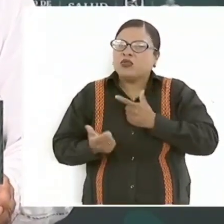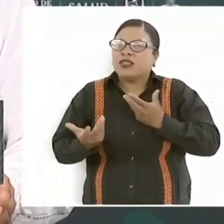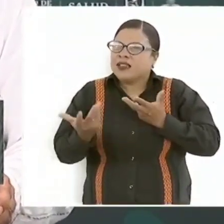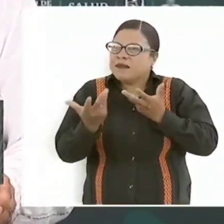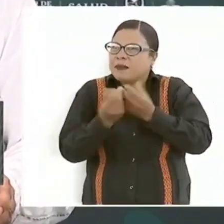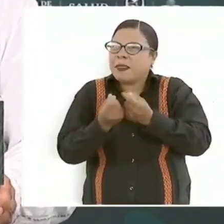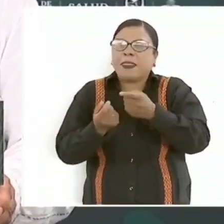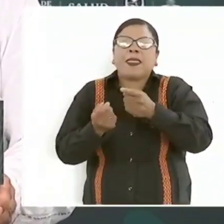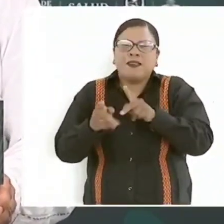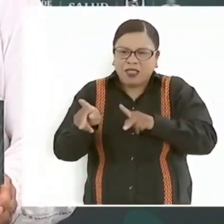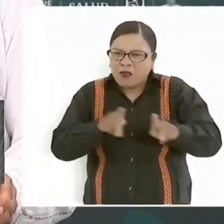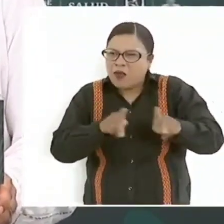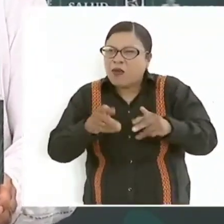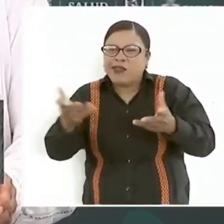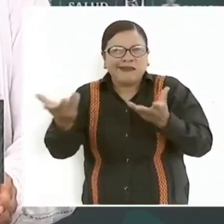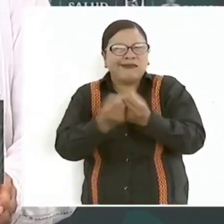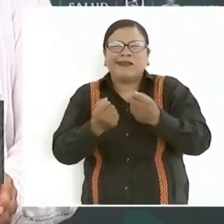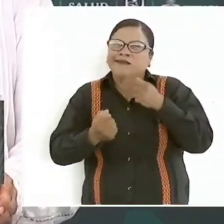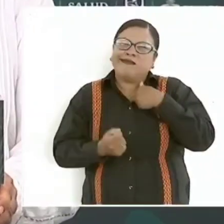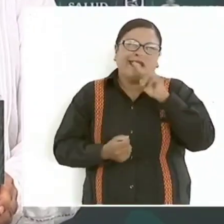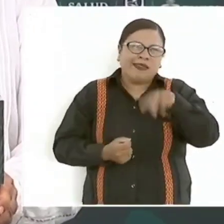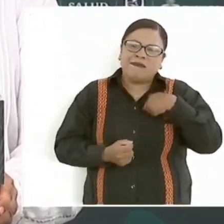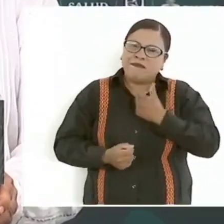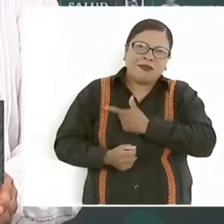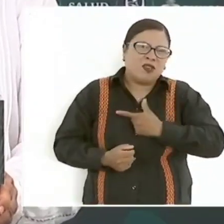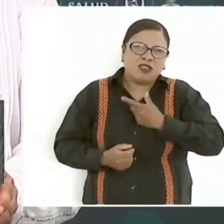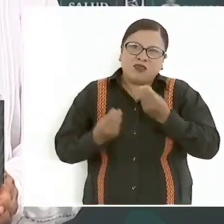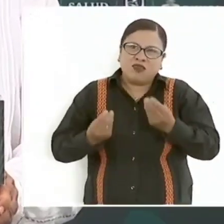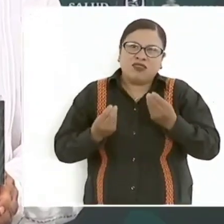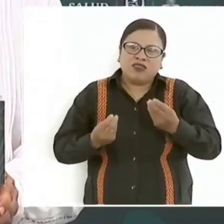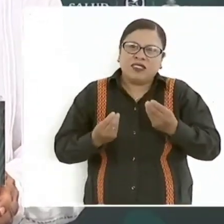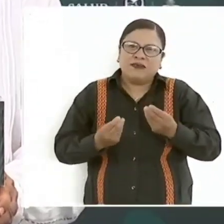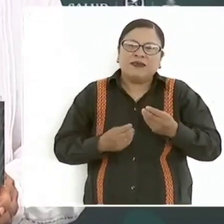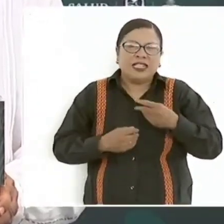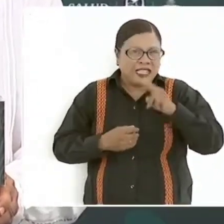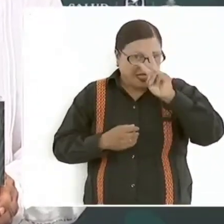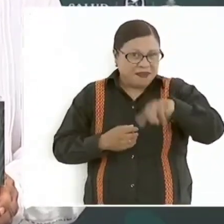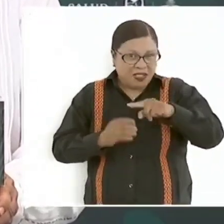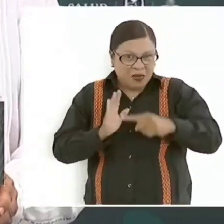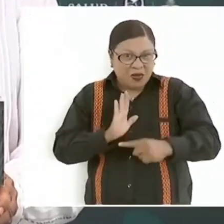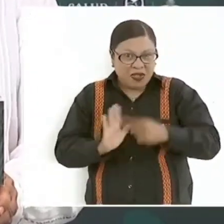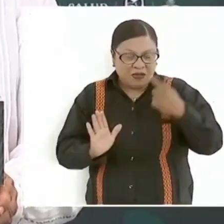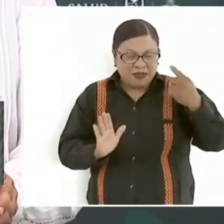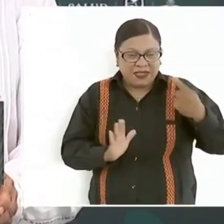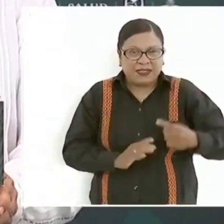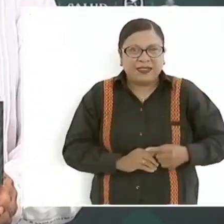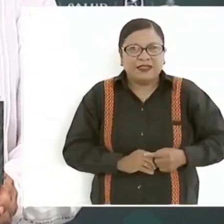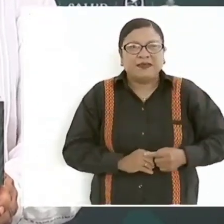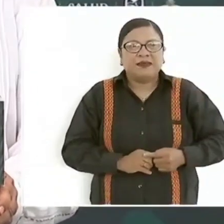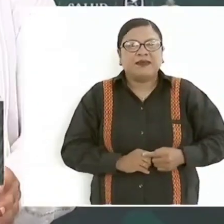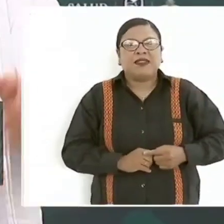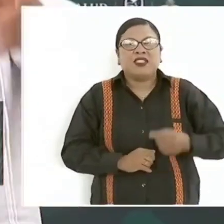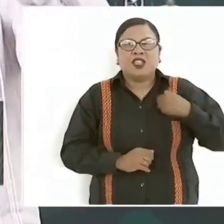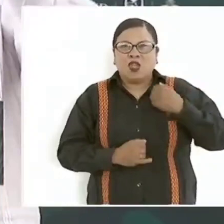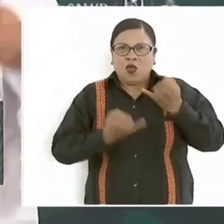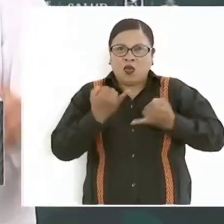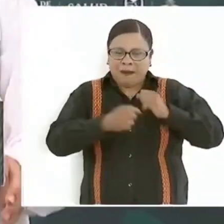convivencia con el pueblo. Eso se me nota. Fíjense que una vez jugando